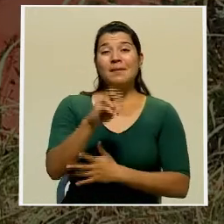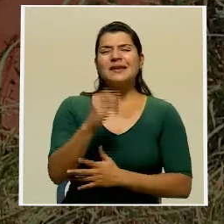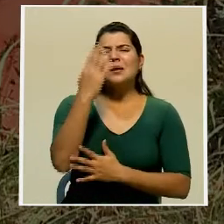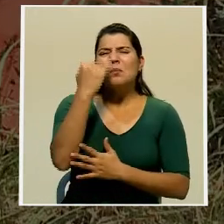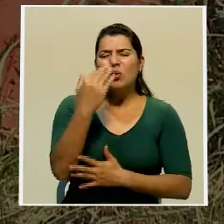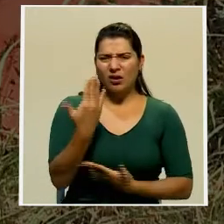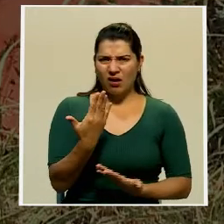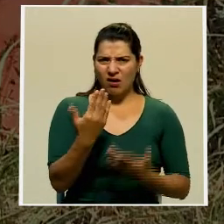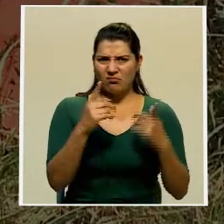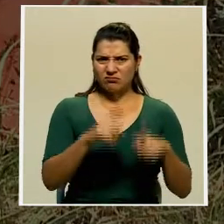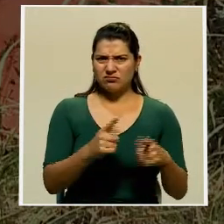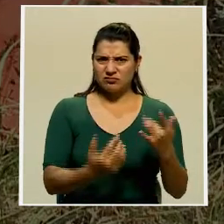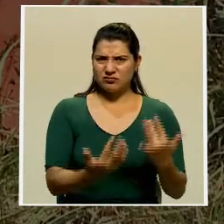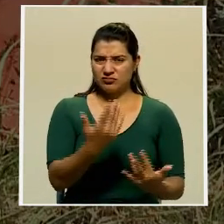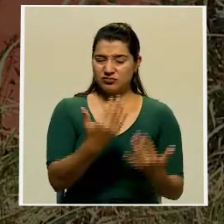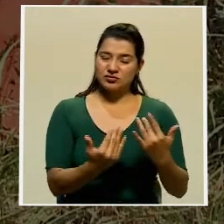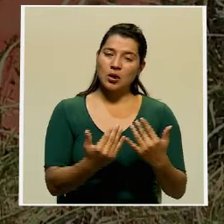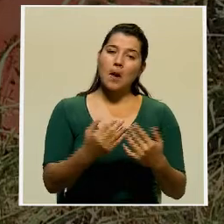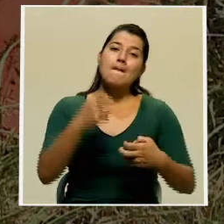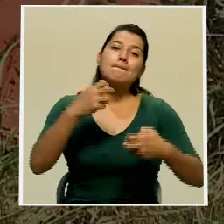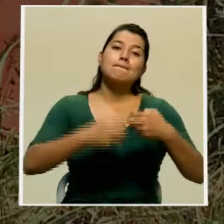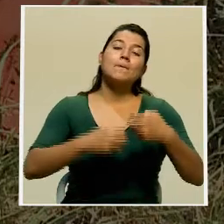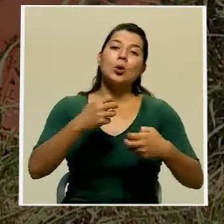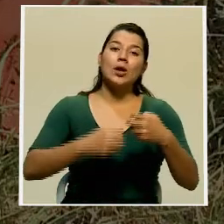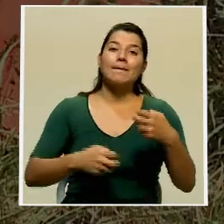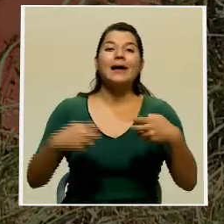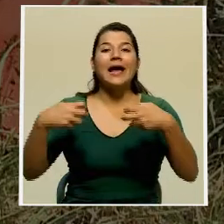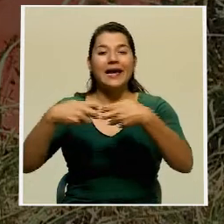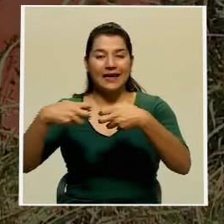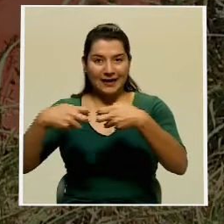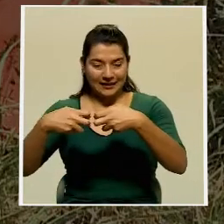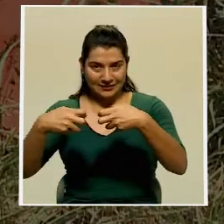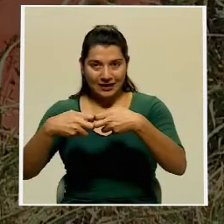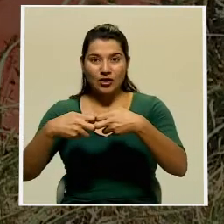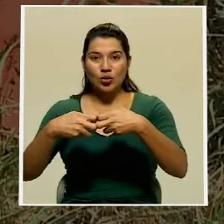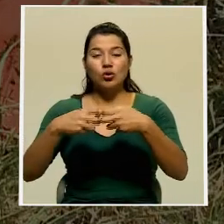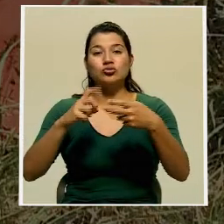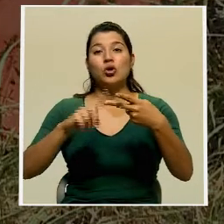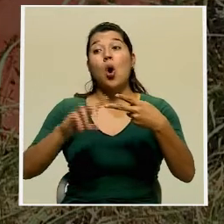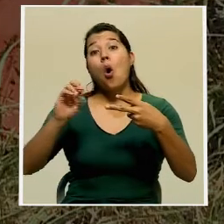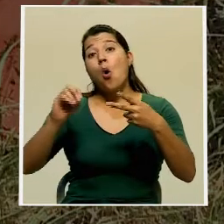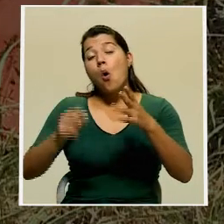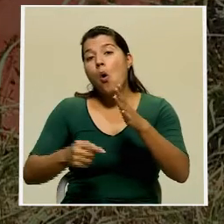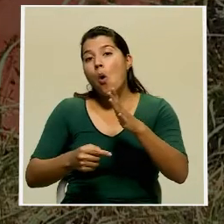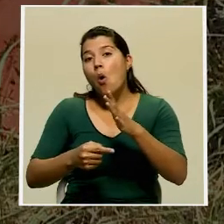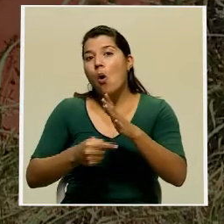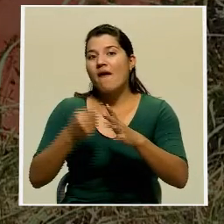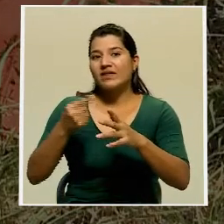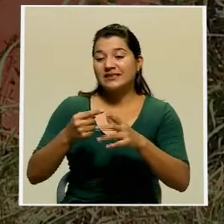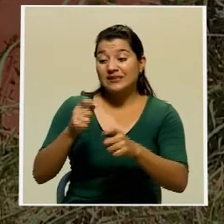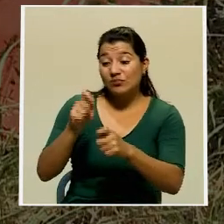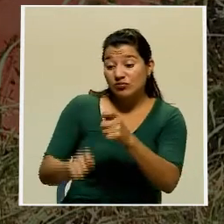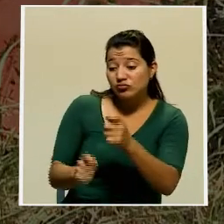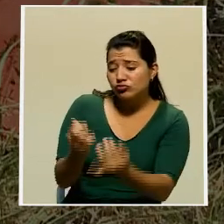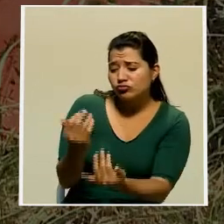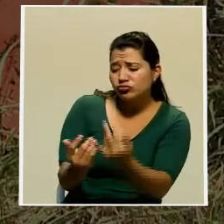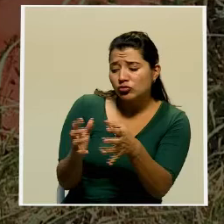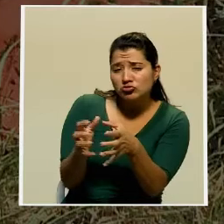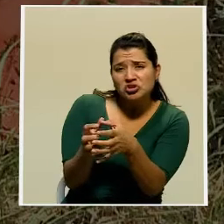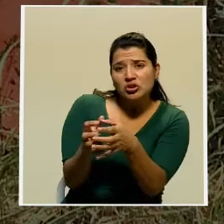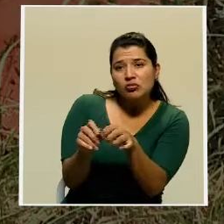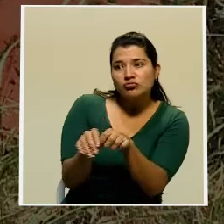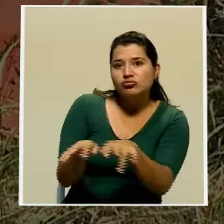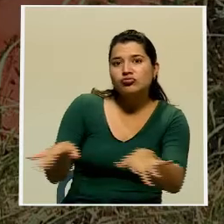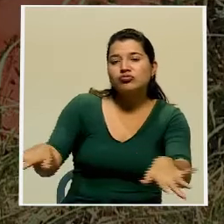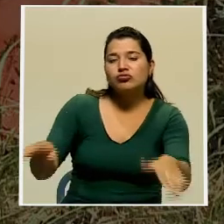tratan de falla en sistema y aparatos eléctricos, en vandalismo, quema de charral, fuga de gases o